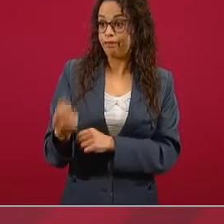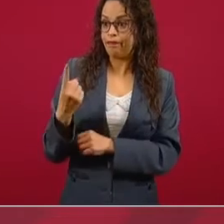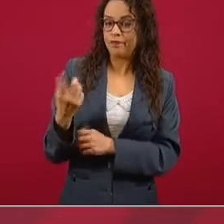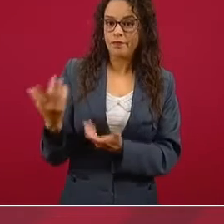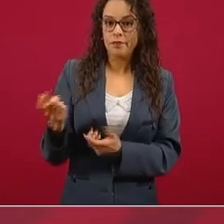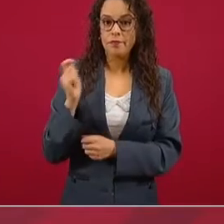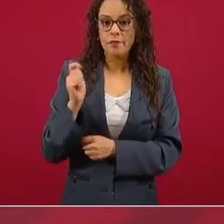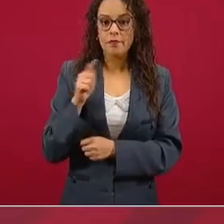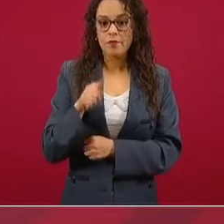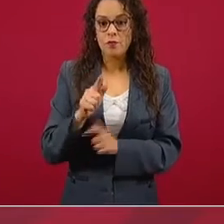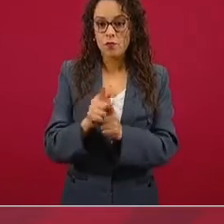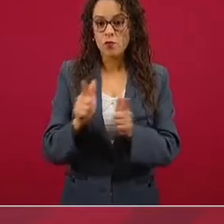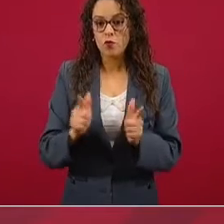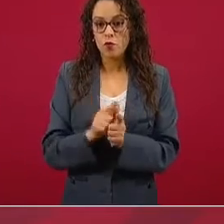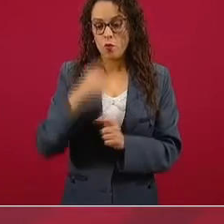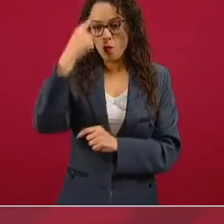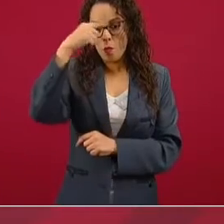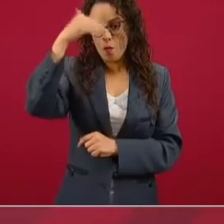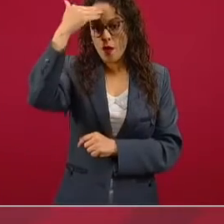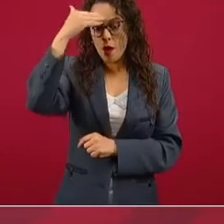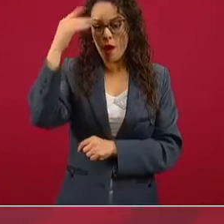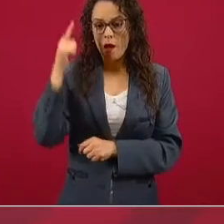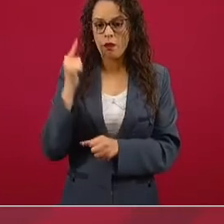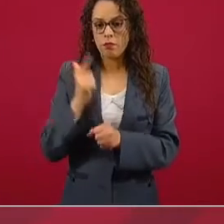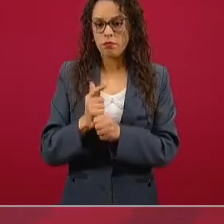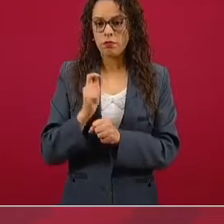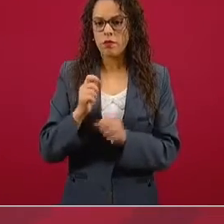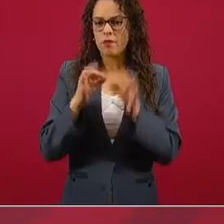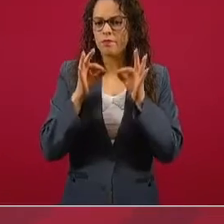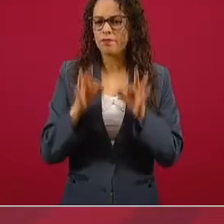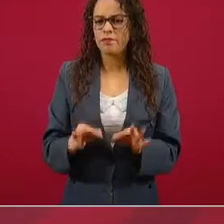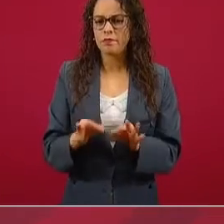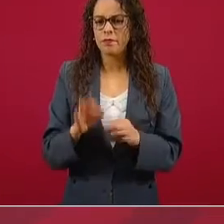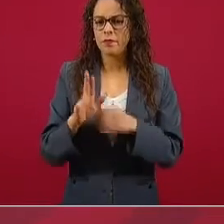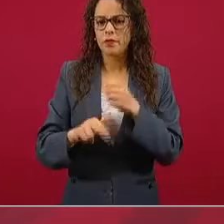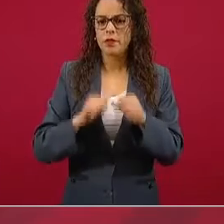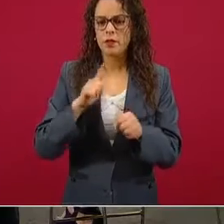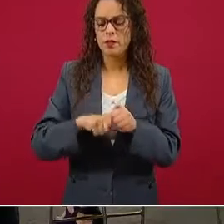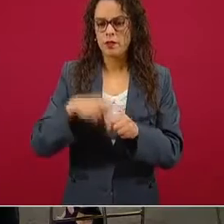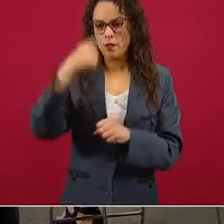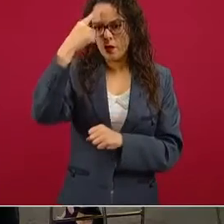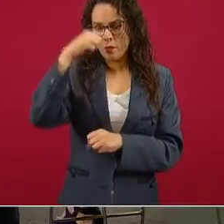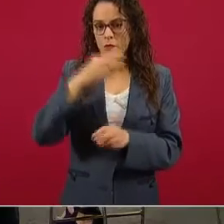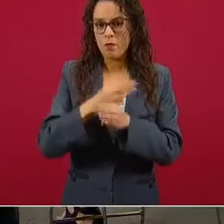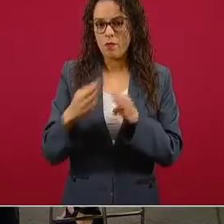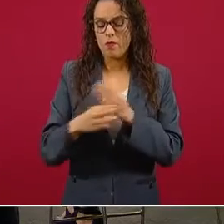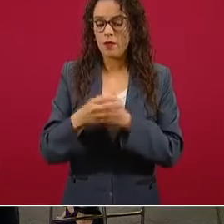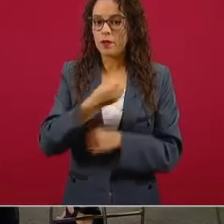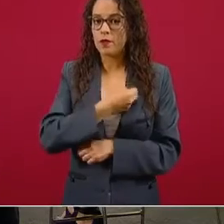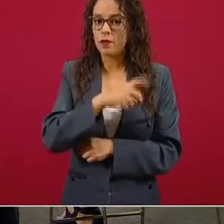grupos focales, para la definición del Compendio Nacional de Insumos para la Salud.